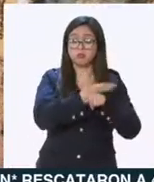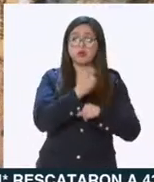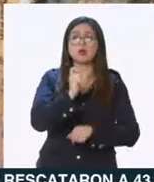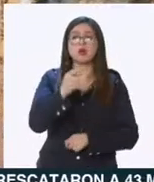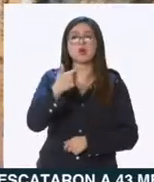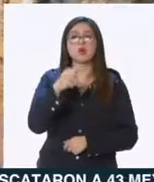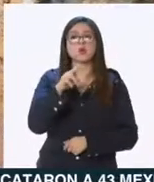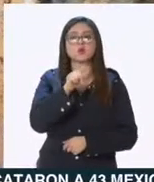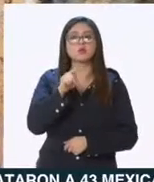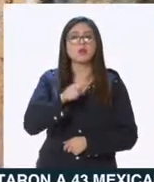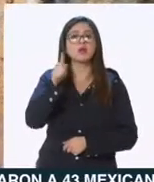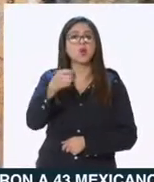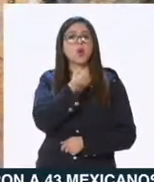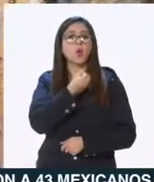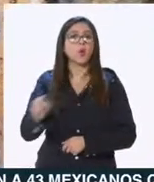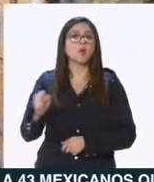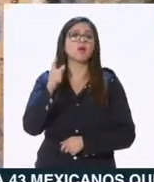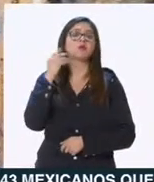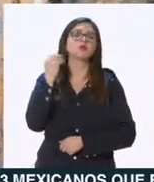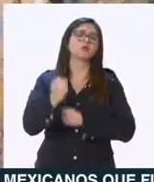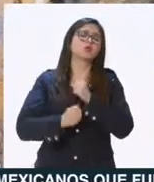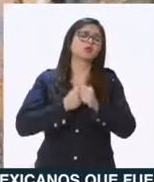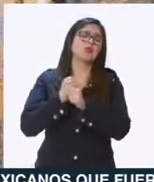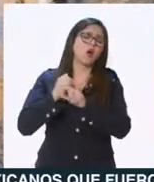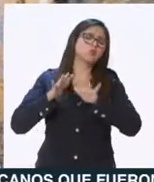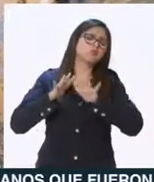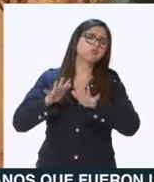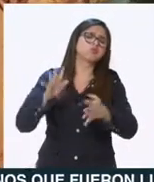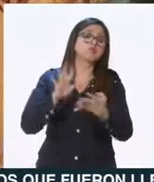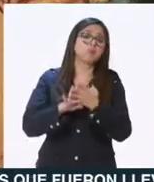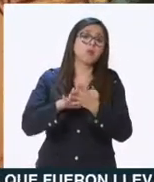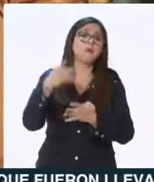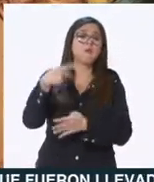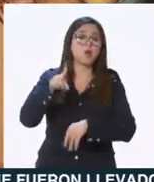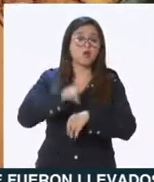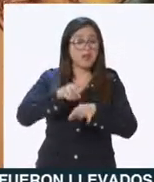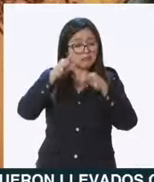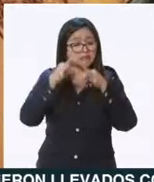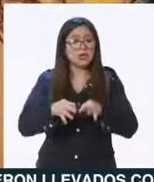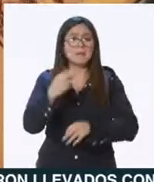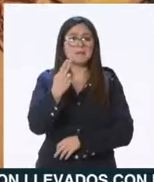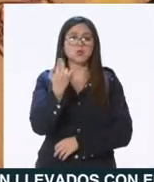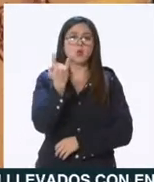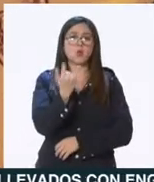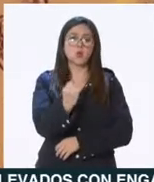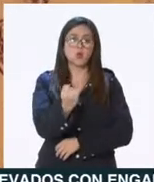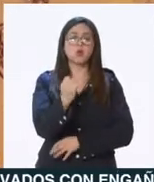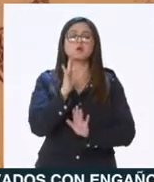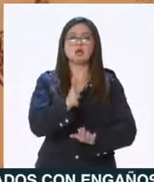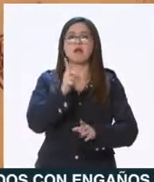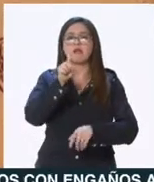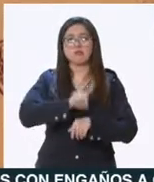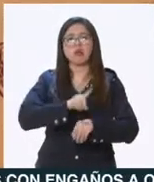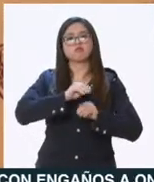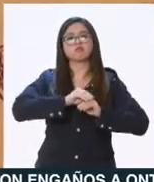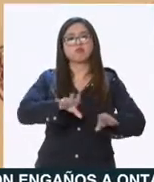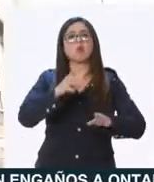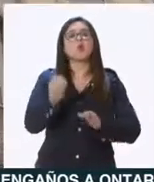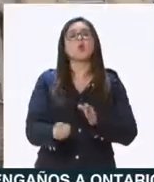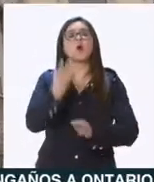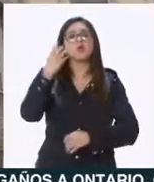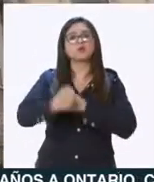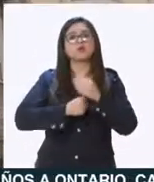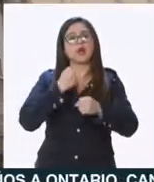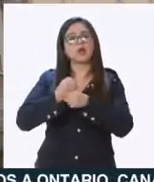una sentencia obligatoria de cadena perpetua, pero será hasta el próximo 25 de junio que se conozca la pena que deberá de enfrentar.